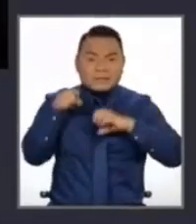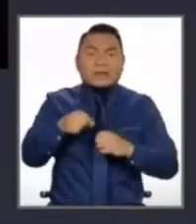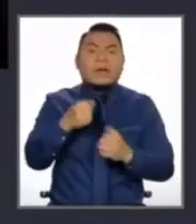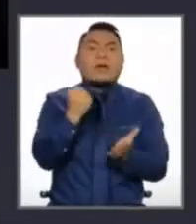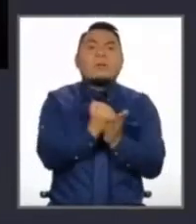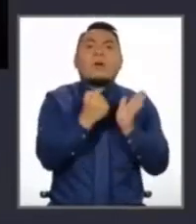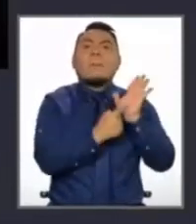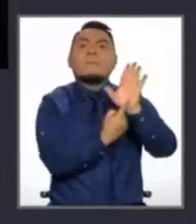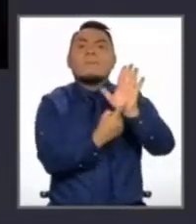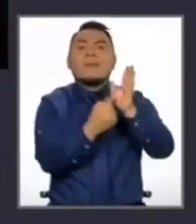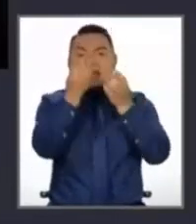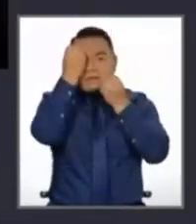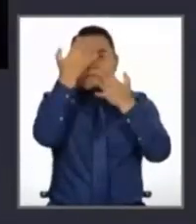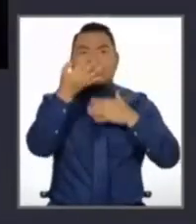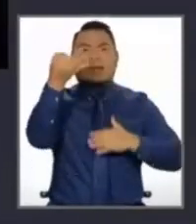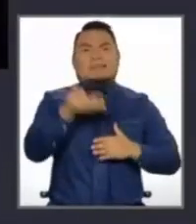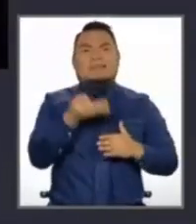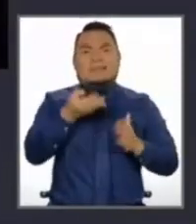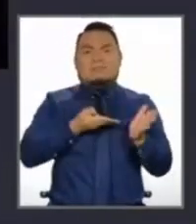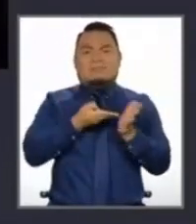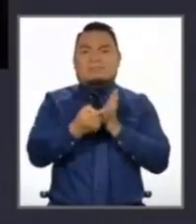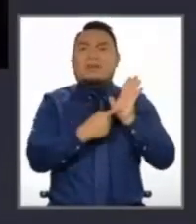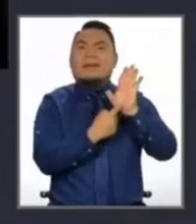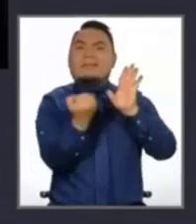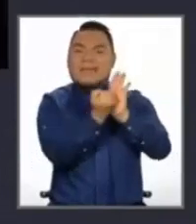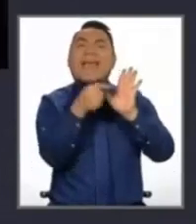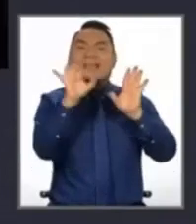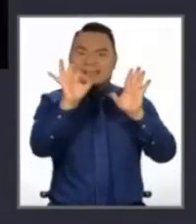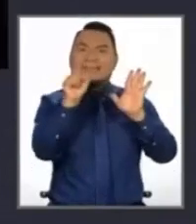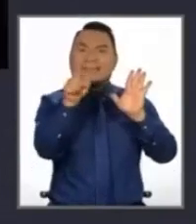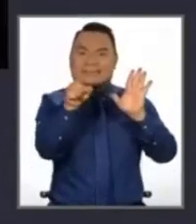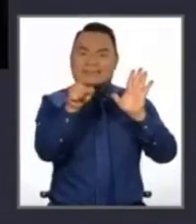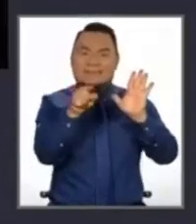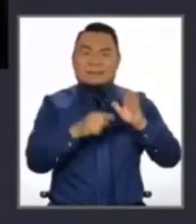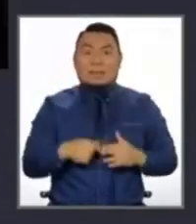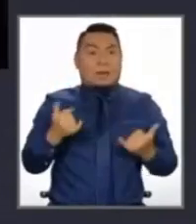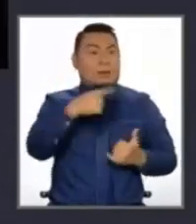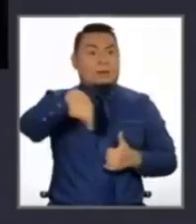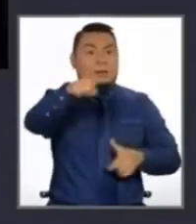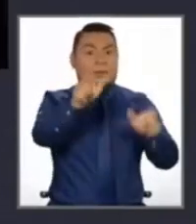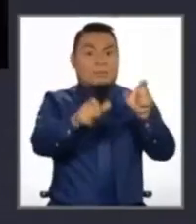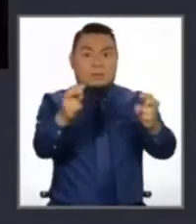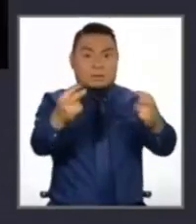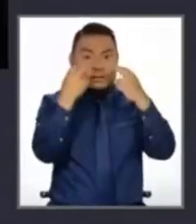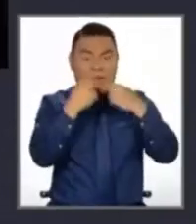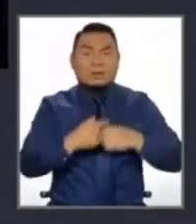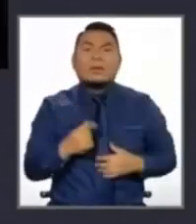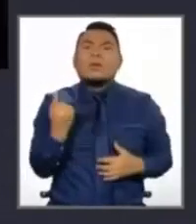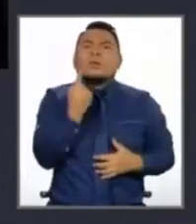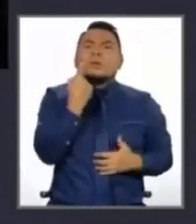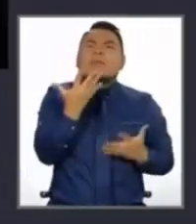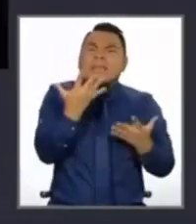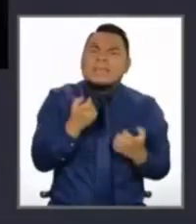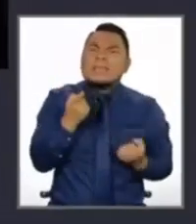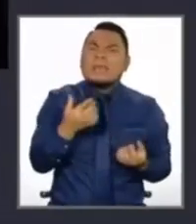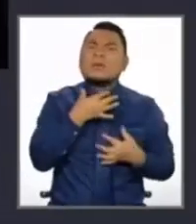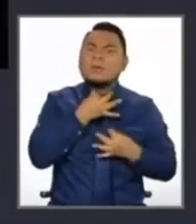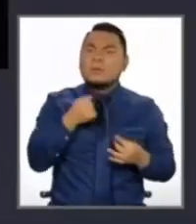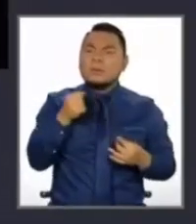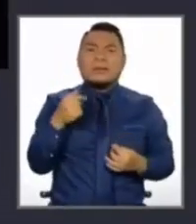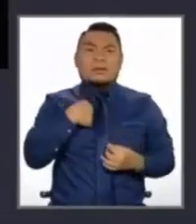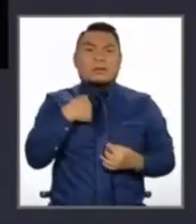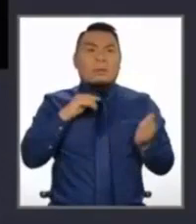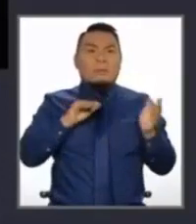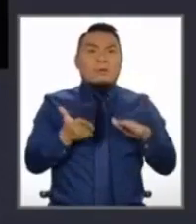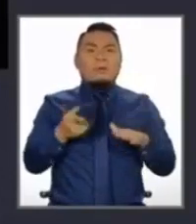publicada en informes serios. A quienes nos ven esta noche, lo único que les interesa es no poder